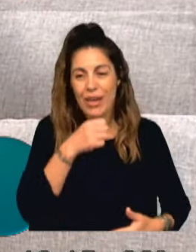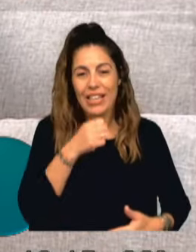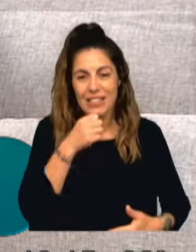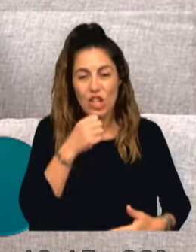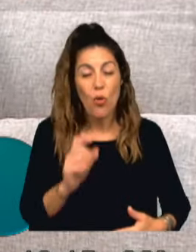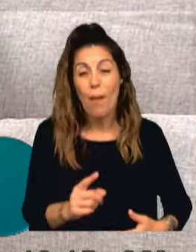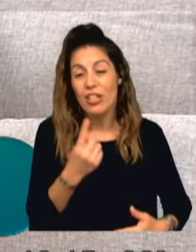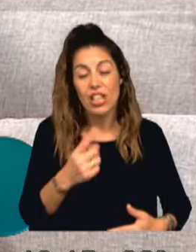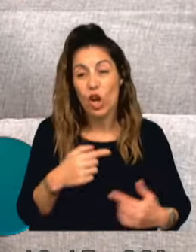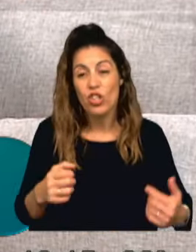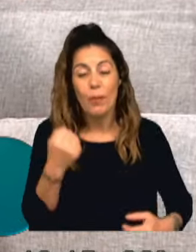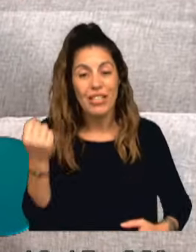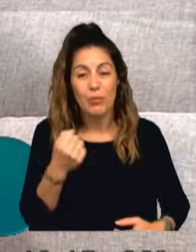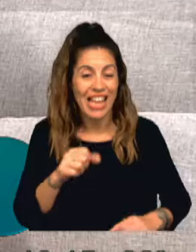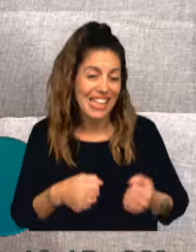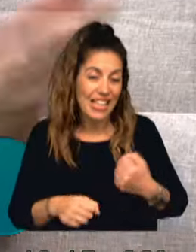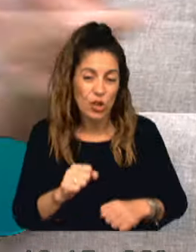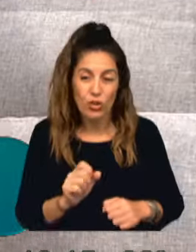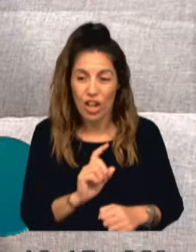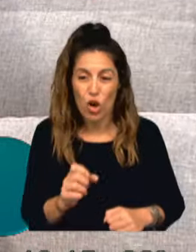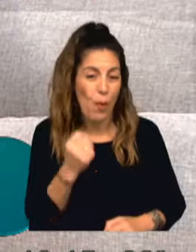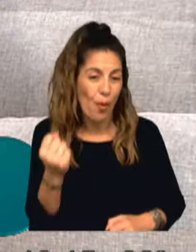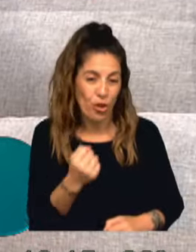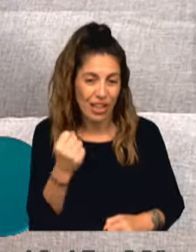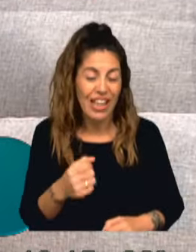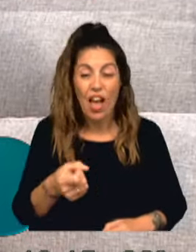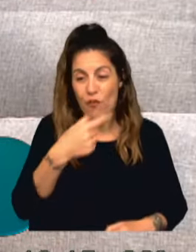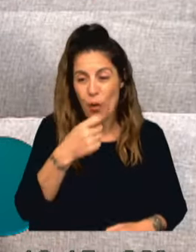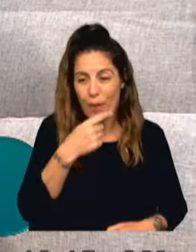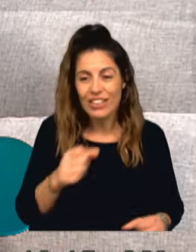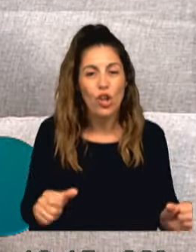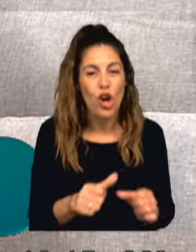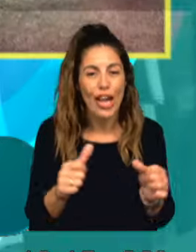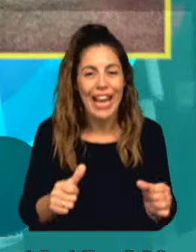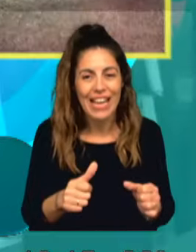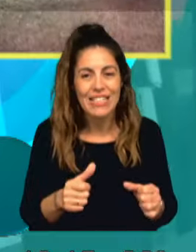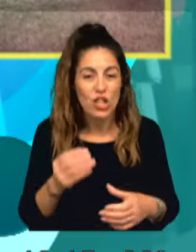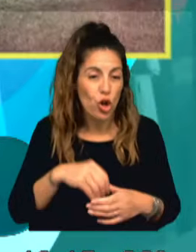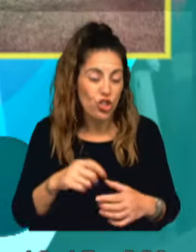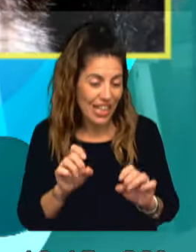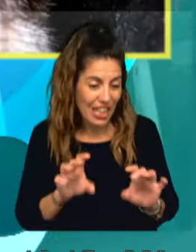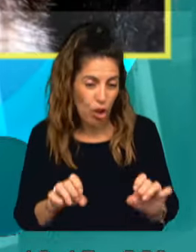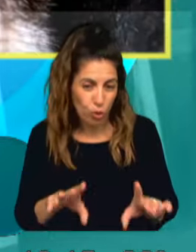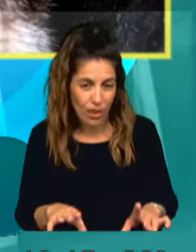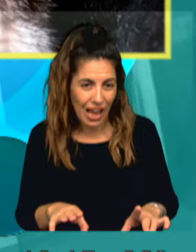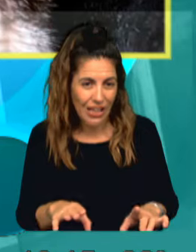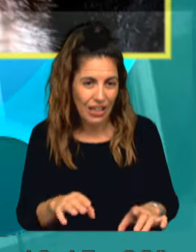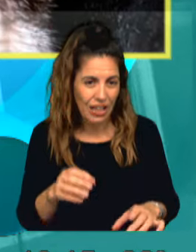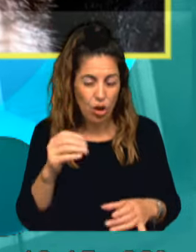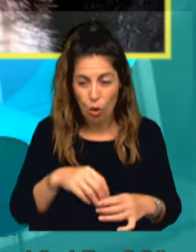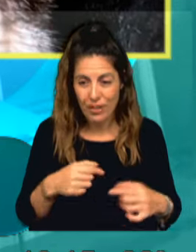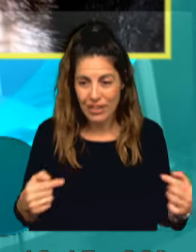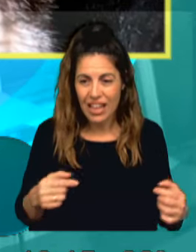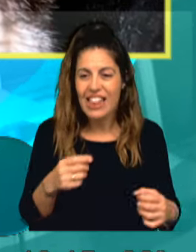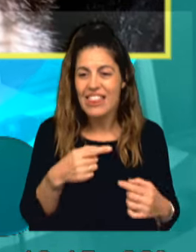o no y las articulaciones muchas veces dejan de serlo Entonces estos fármacos lo que hacen en realidad que son componentes naturales glicosaminoglicanos y demás